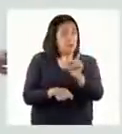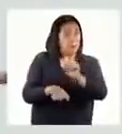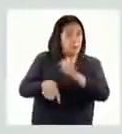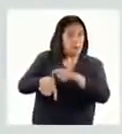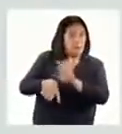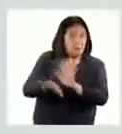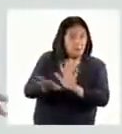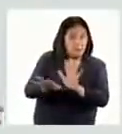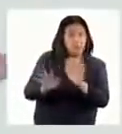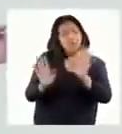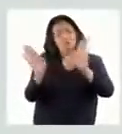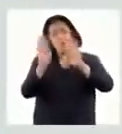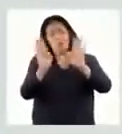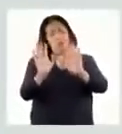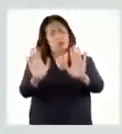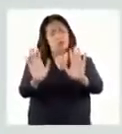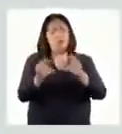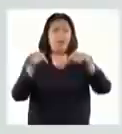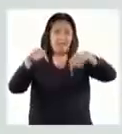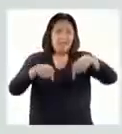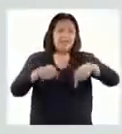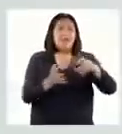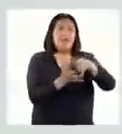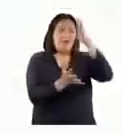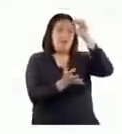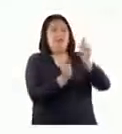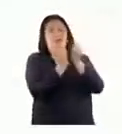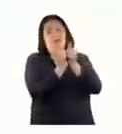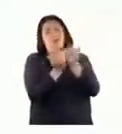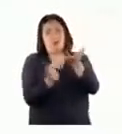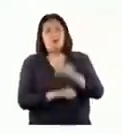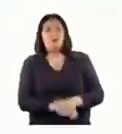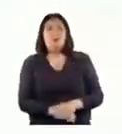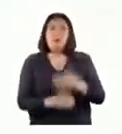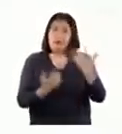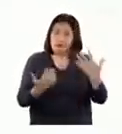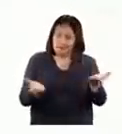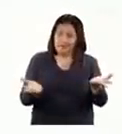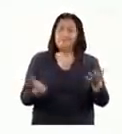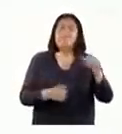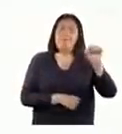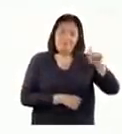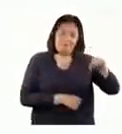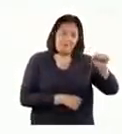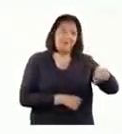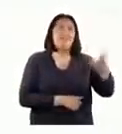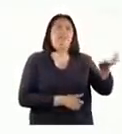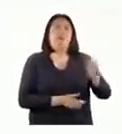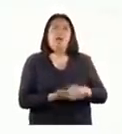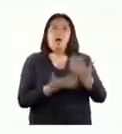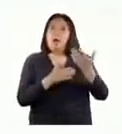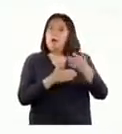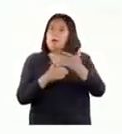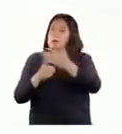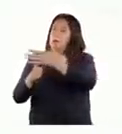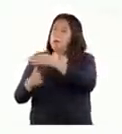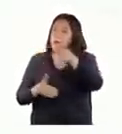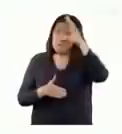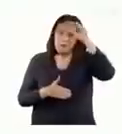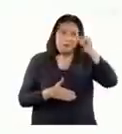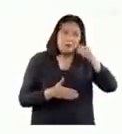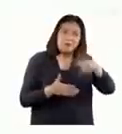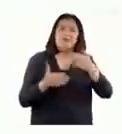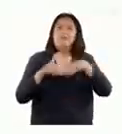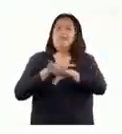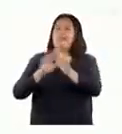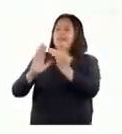alcanzó el tiempo, no se preocupen porque aquí vamos a aprender juntos. Así es, Patricia. Compartamos con las chicas y chicos que